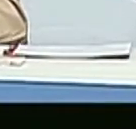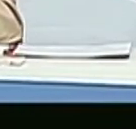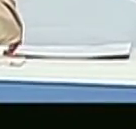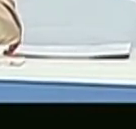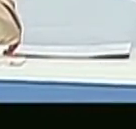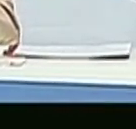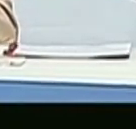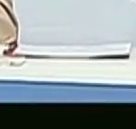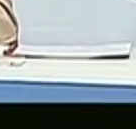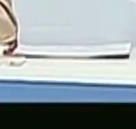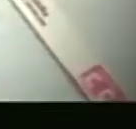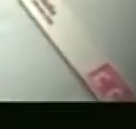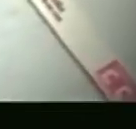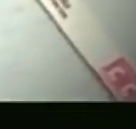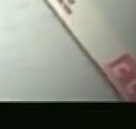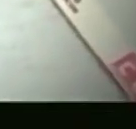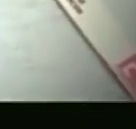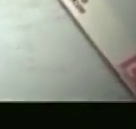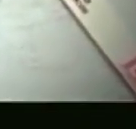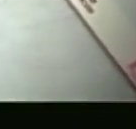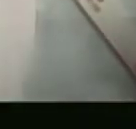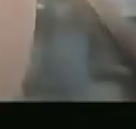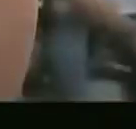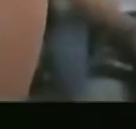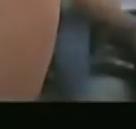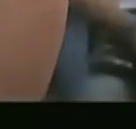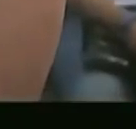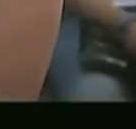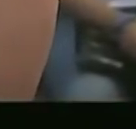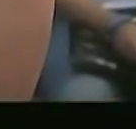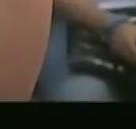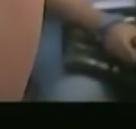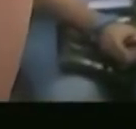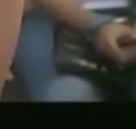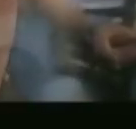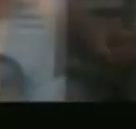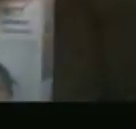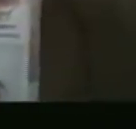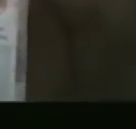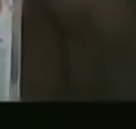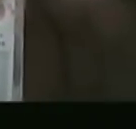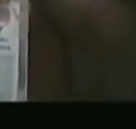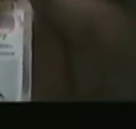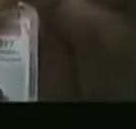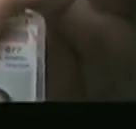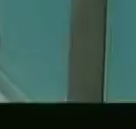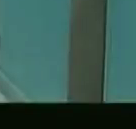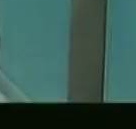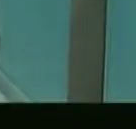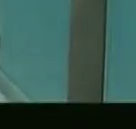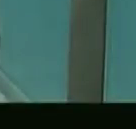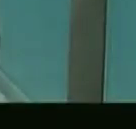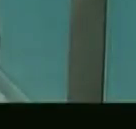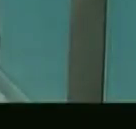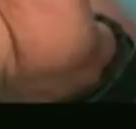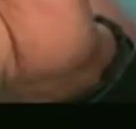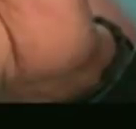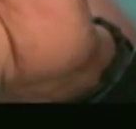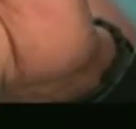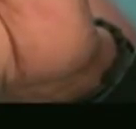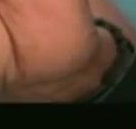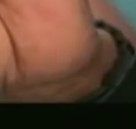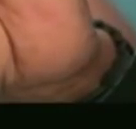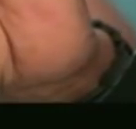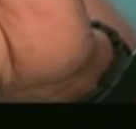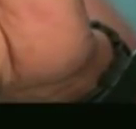podamos hacer la interacción directa de todas las misiones sociales, todas. El espíritu